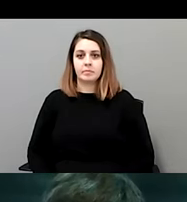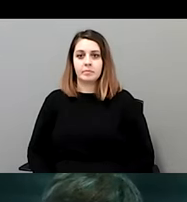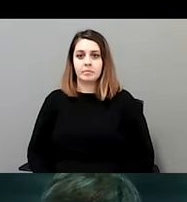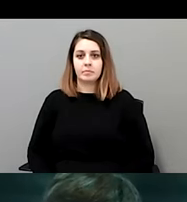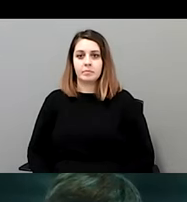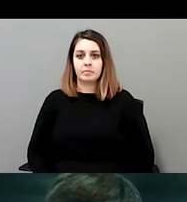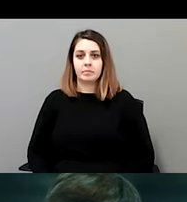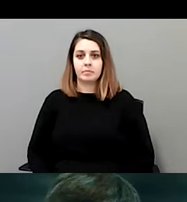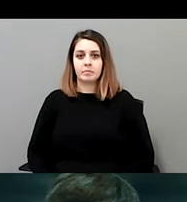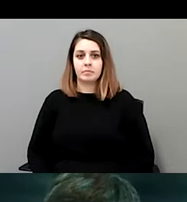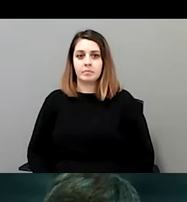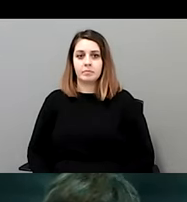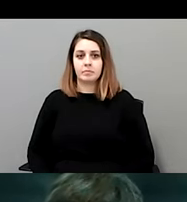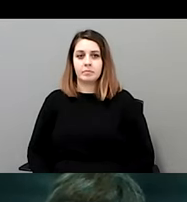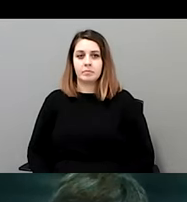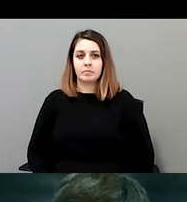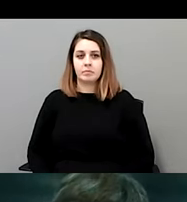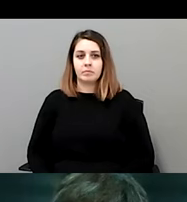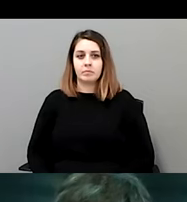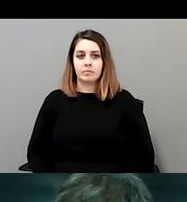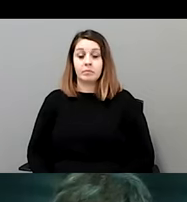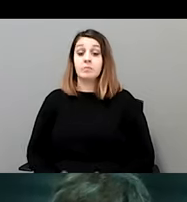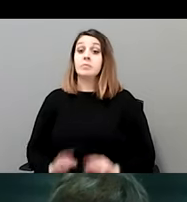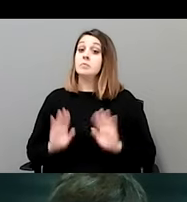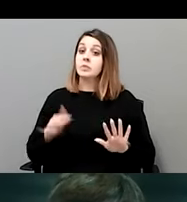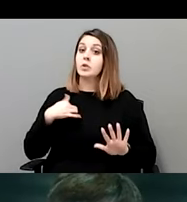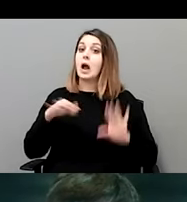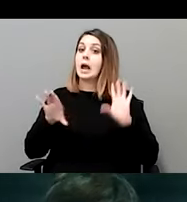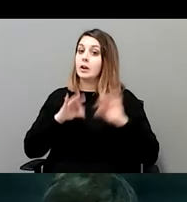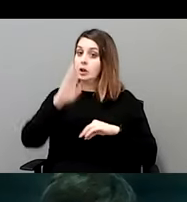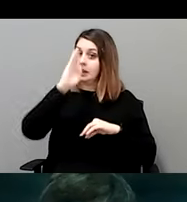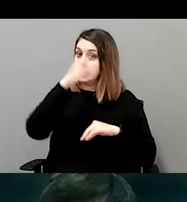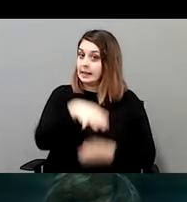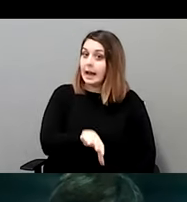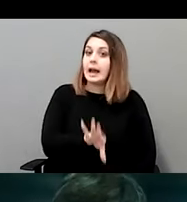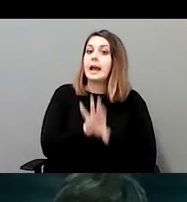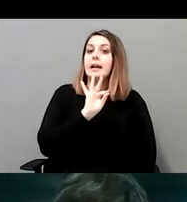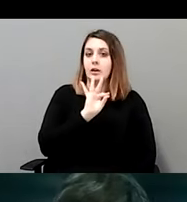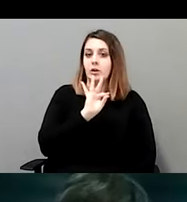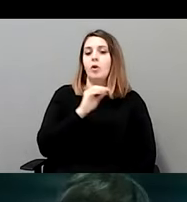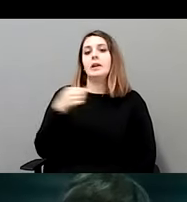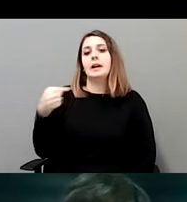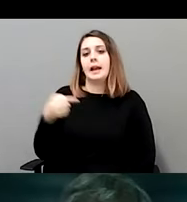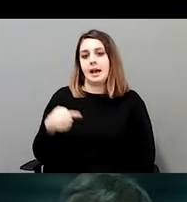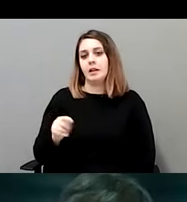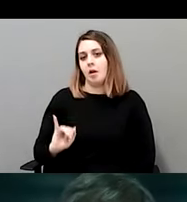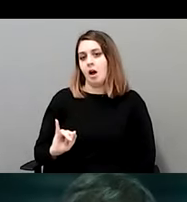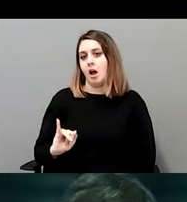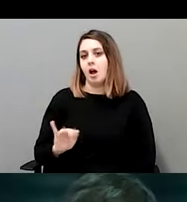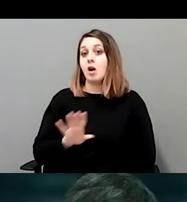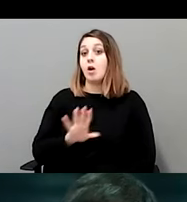Pero aunque yo elijo esta opción, hay una serie de inconvenientes. ¿Por